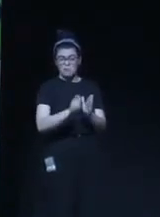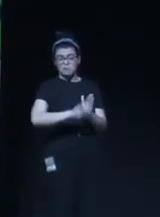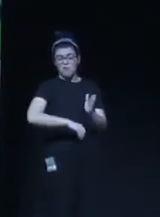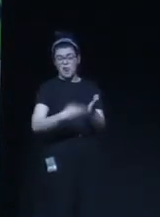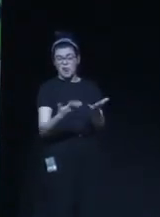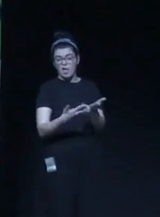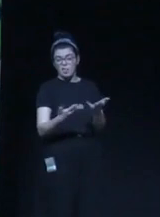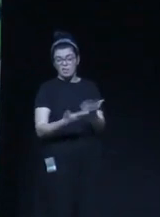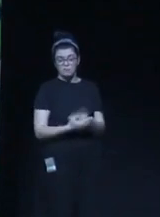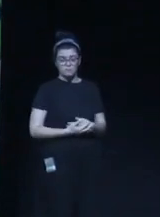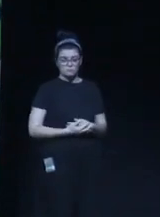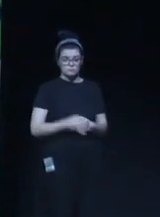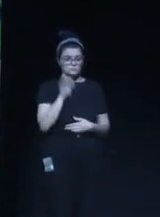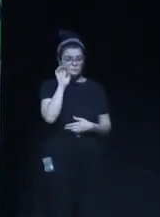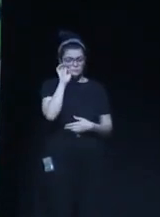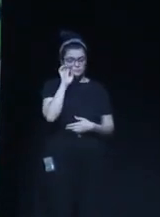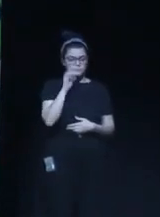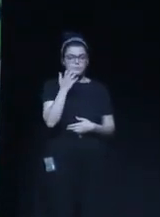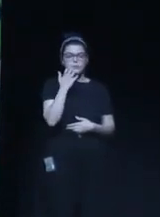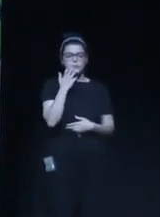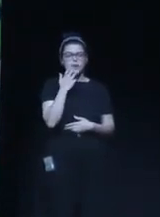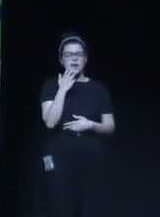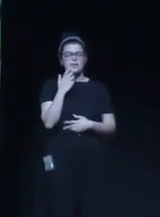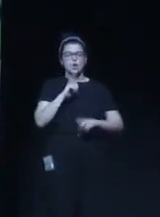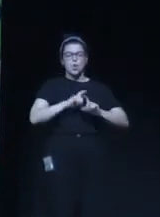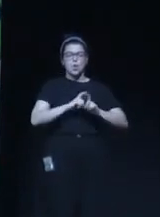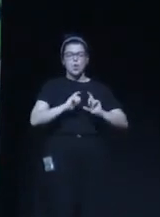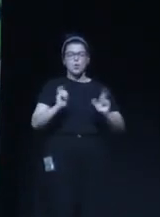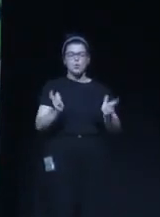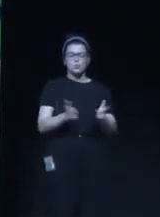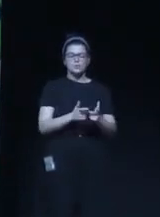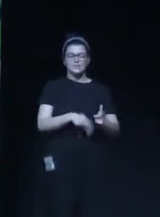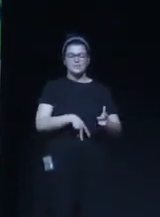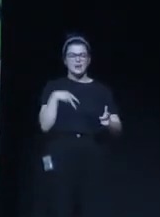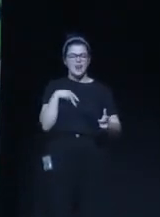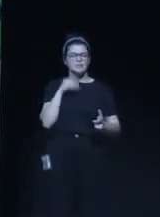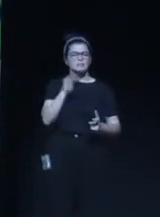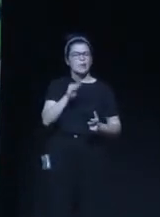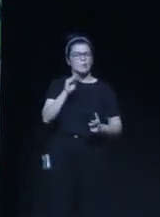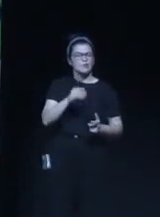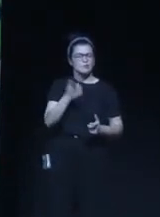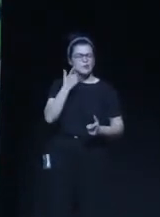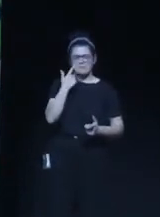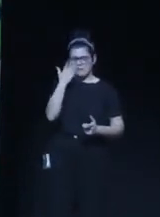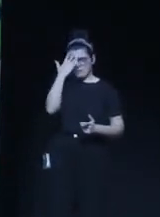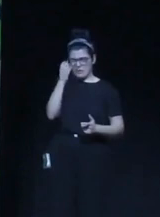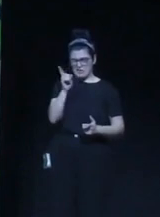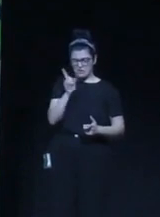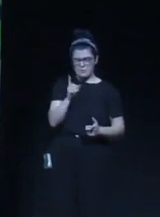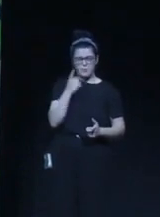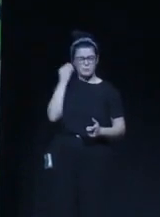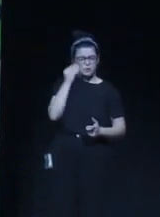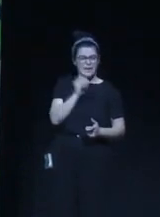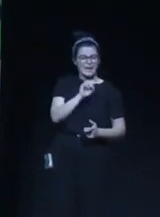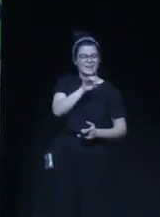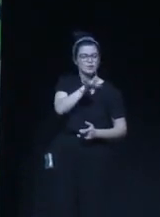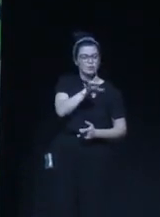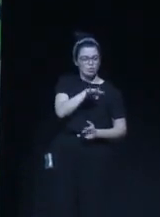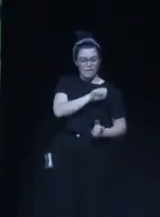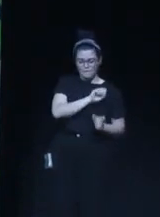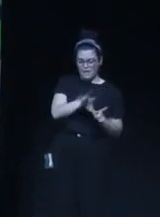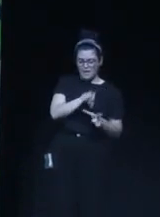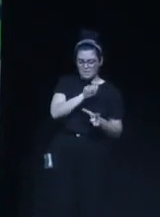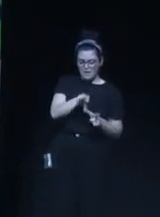Podemos hizo una pregunta en las juntas generales y creo que no me acuerdo bien de memoria, pero en torno a 14 vertidos al río o